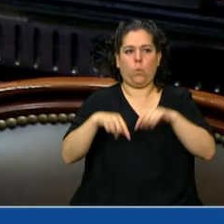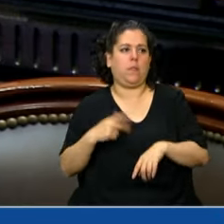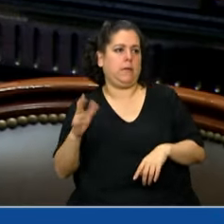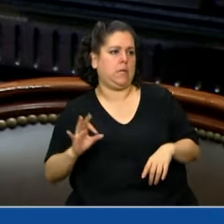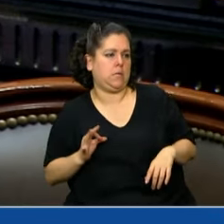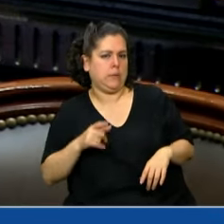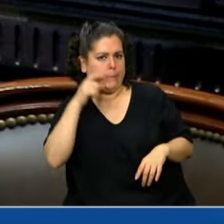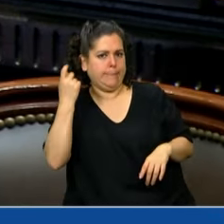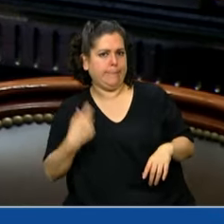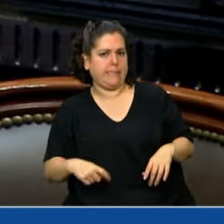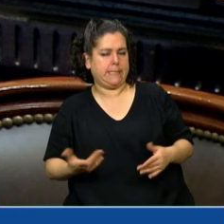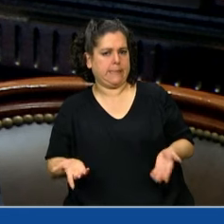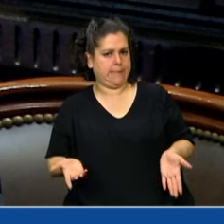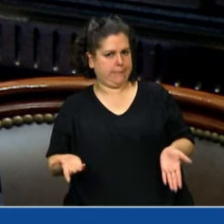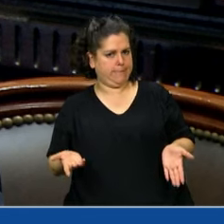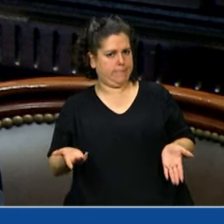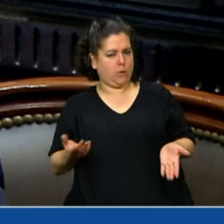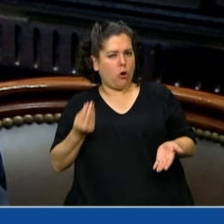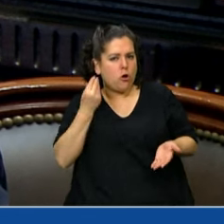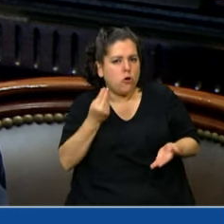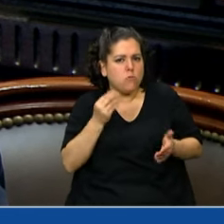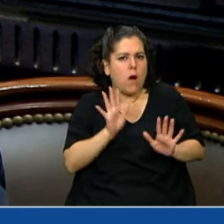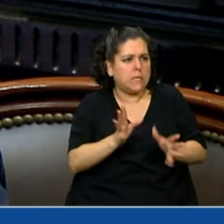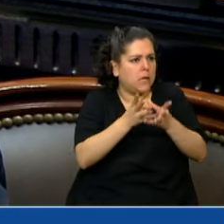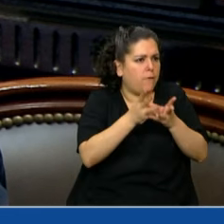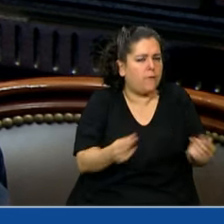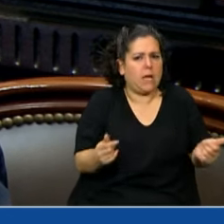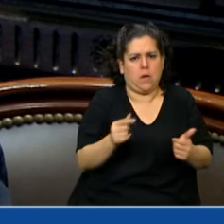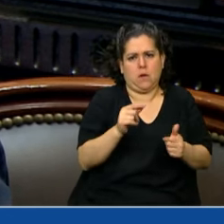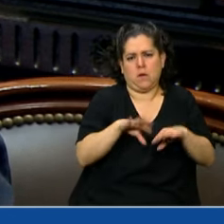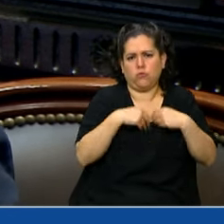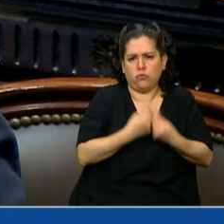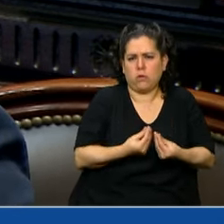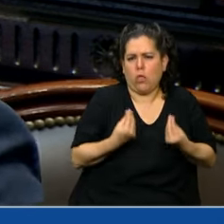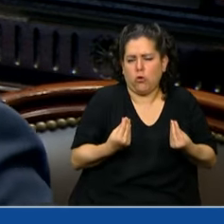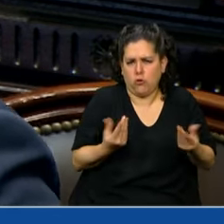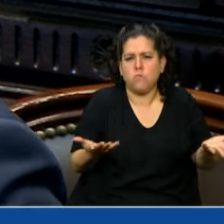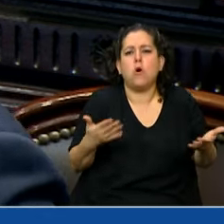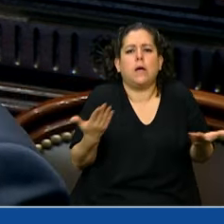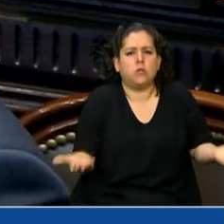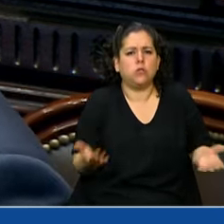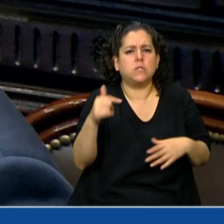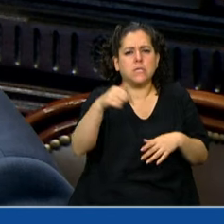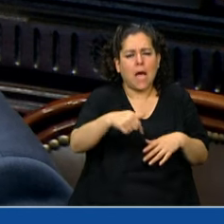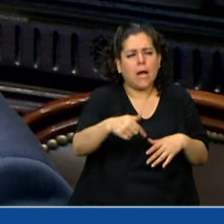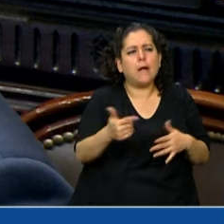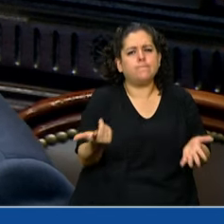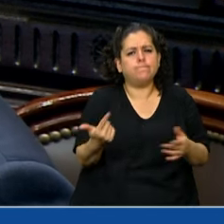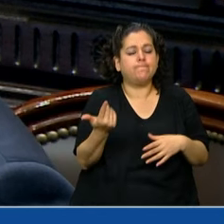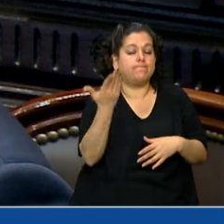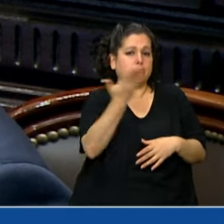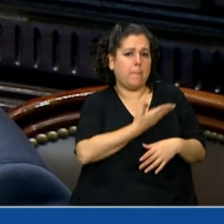partida es vergonzoso que terminemos con ese eh resultado entonces acá